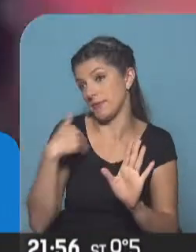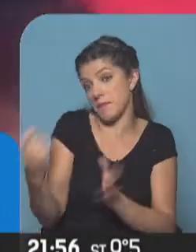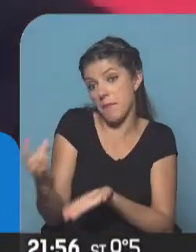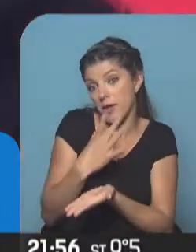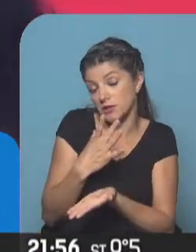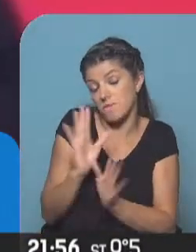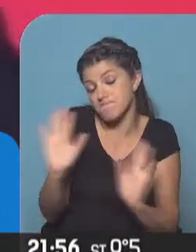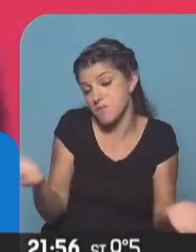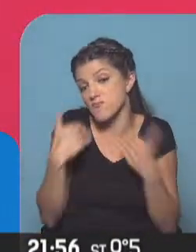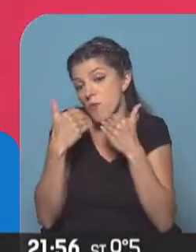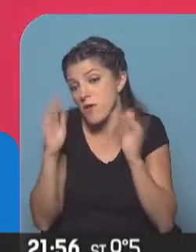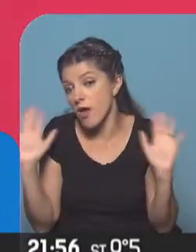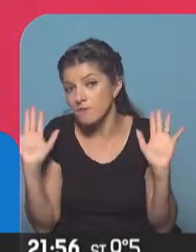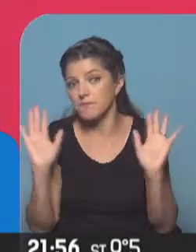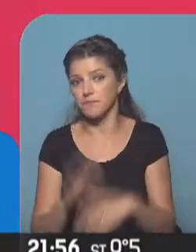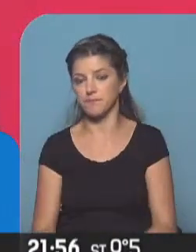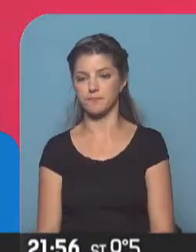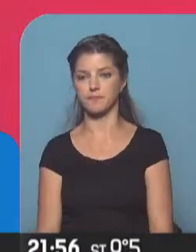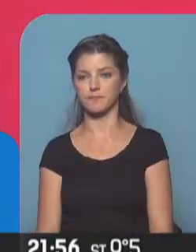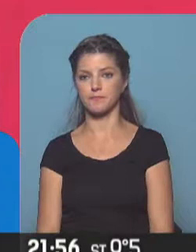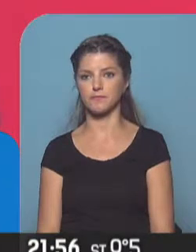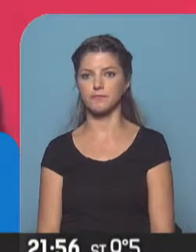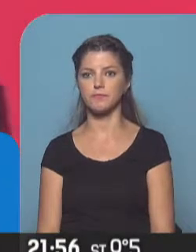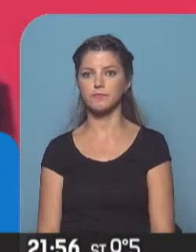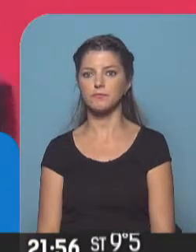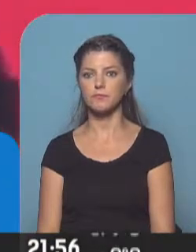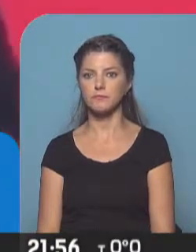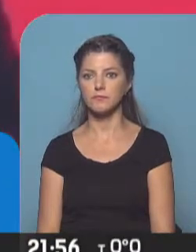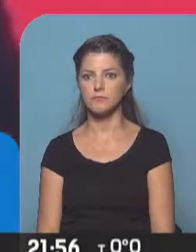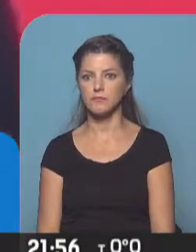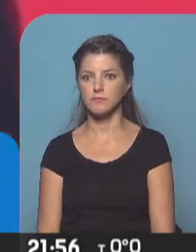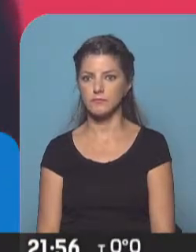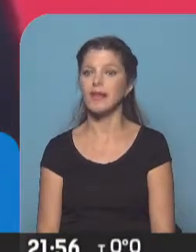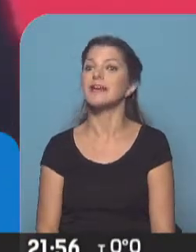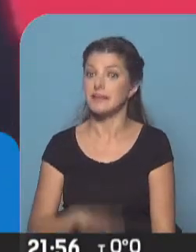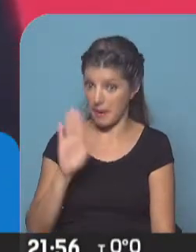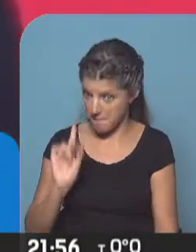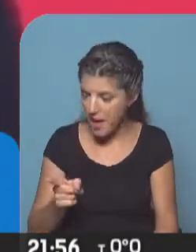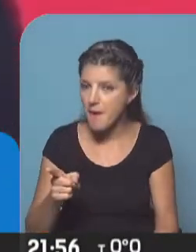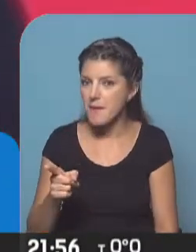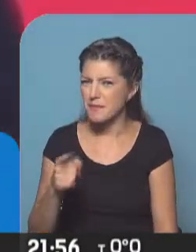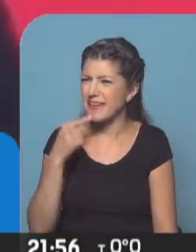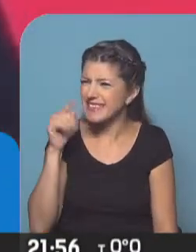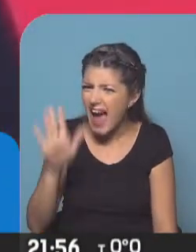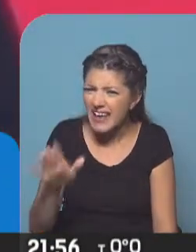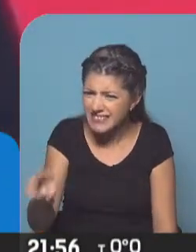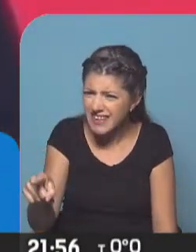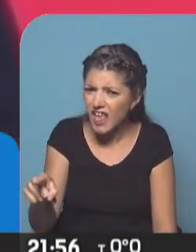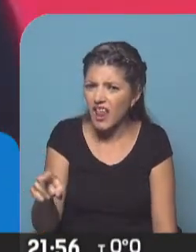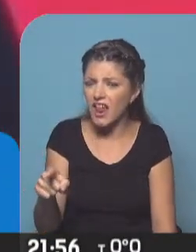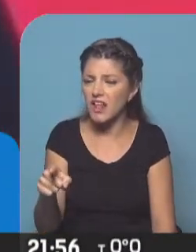Eso no se lo puedo garantizar. Sauf si l'on me démet de mes fonctions. Ça, je ne peux pas. Y para decir semejante